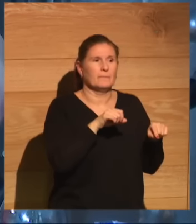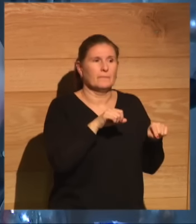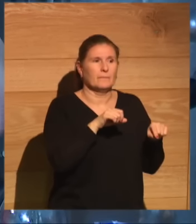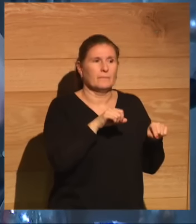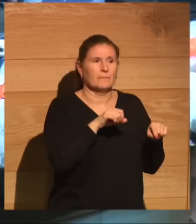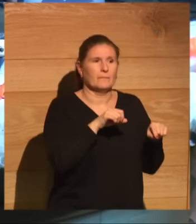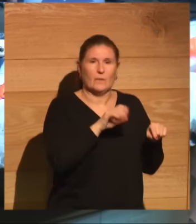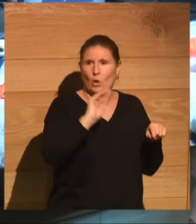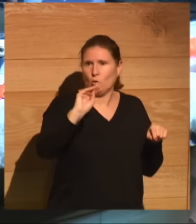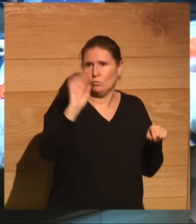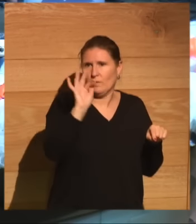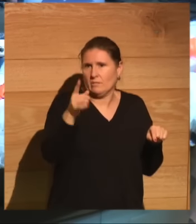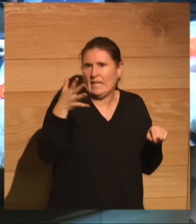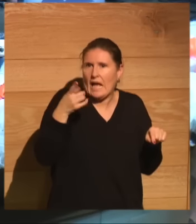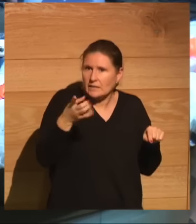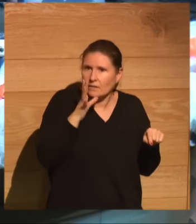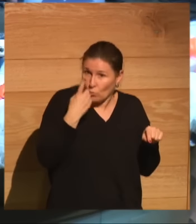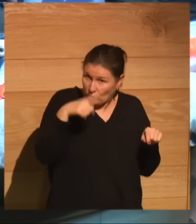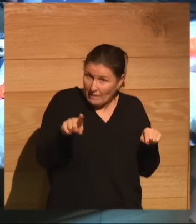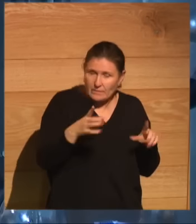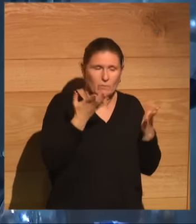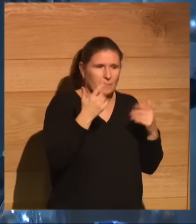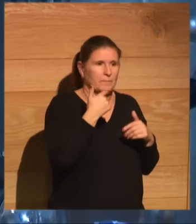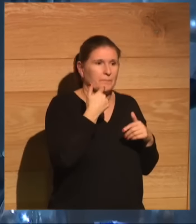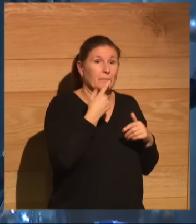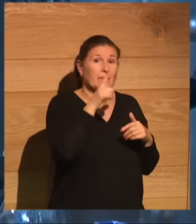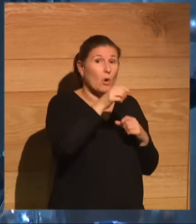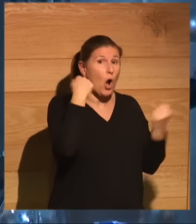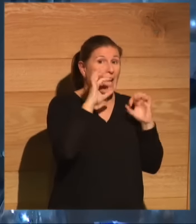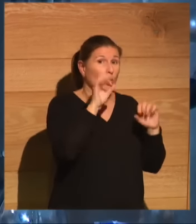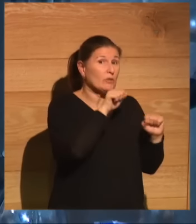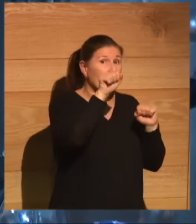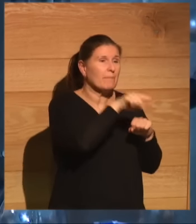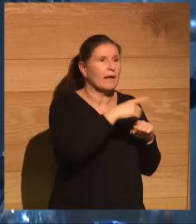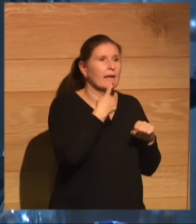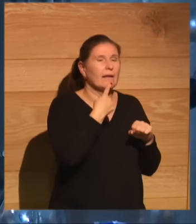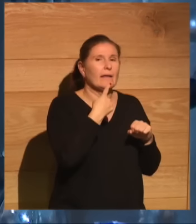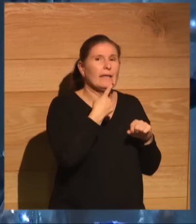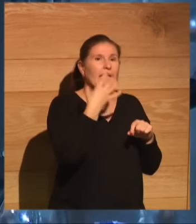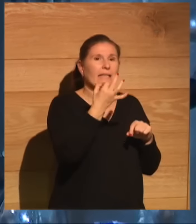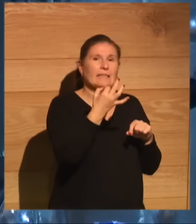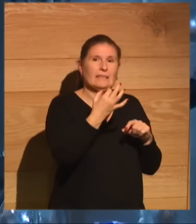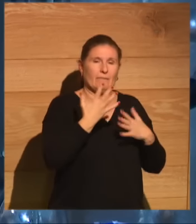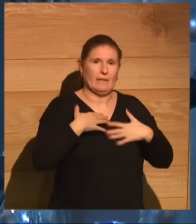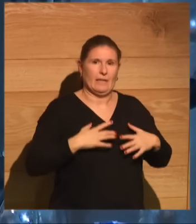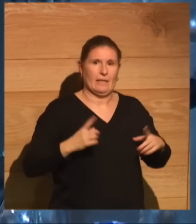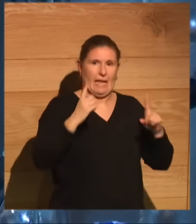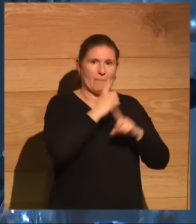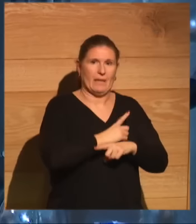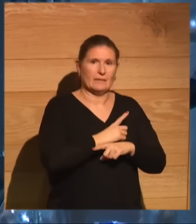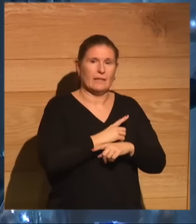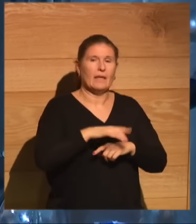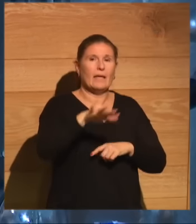película definitoria de la vida. Le ponían a Christopher Reeve a cambiarse en la cornisa.